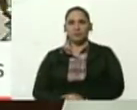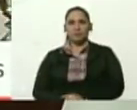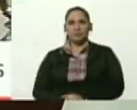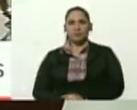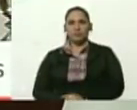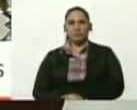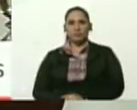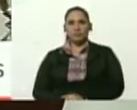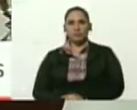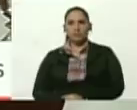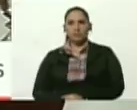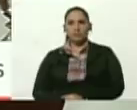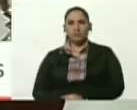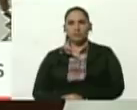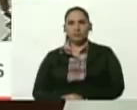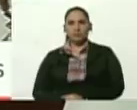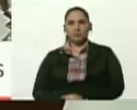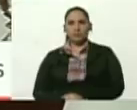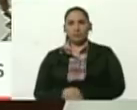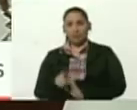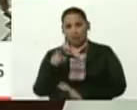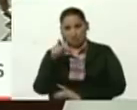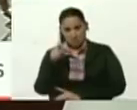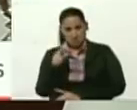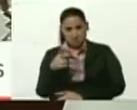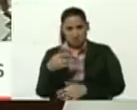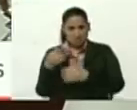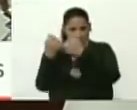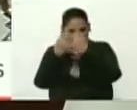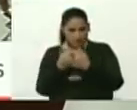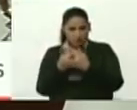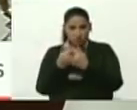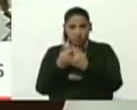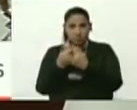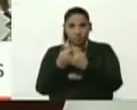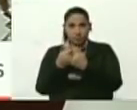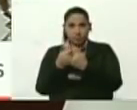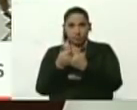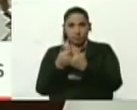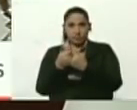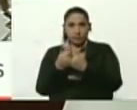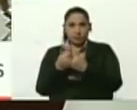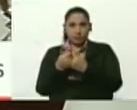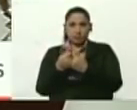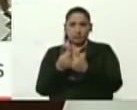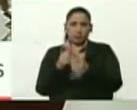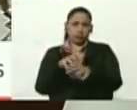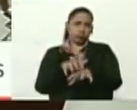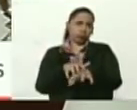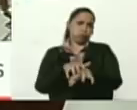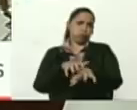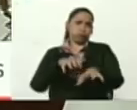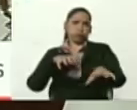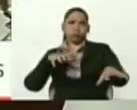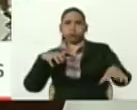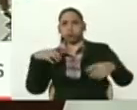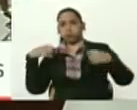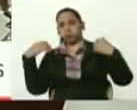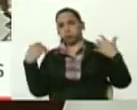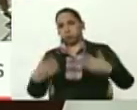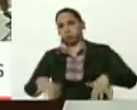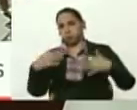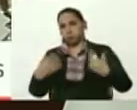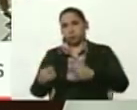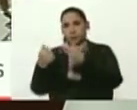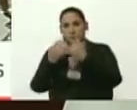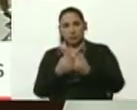llegando por concepto de sumas sumamente onerosas, por concepto